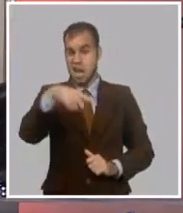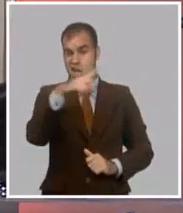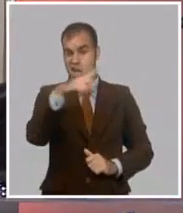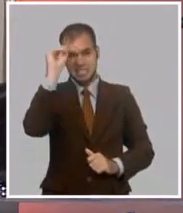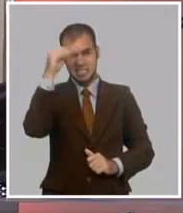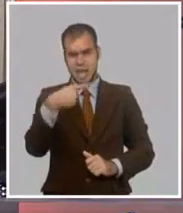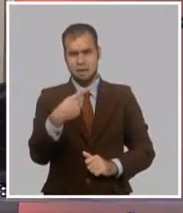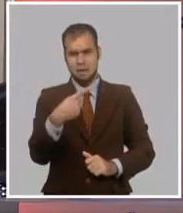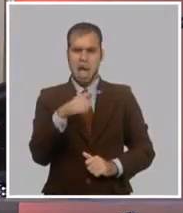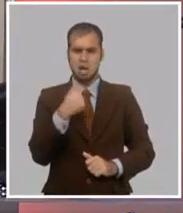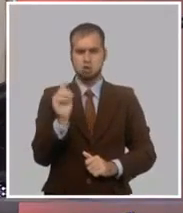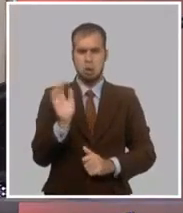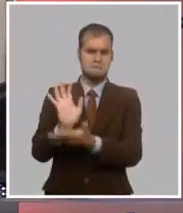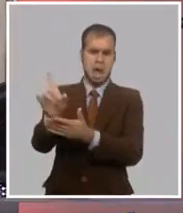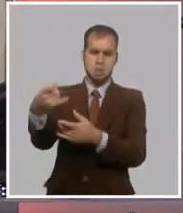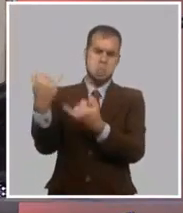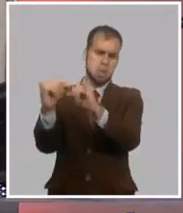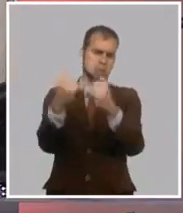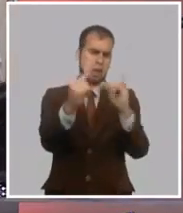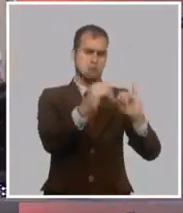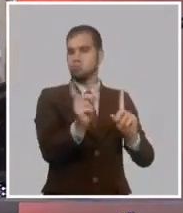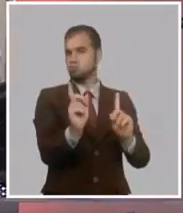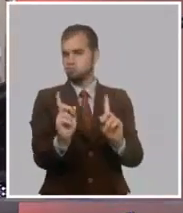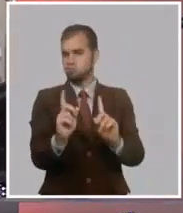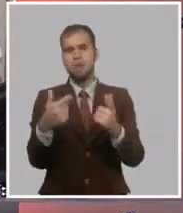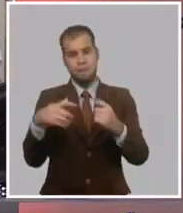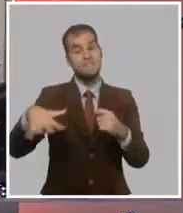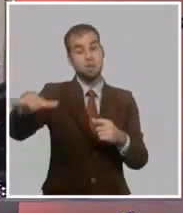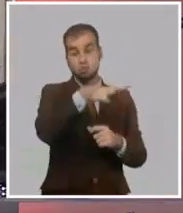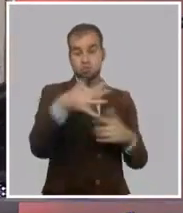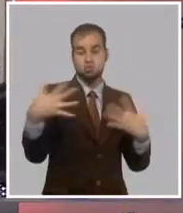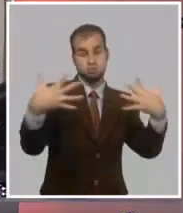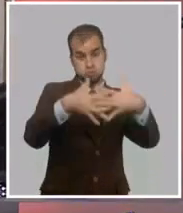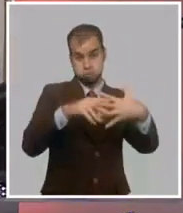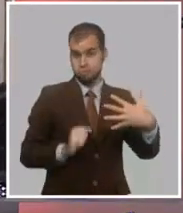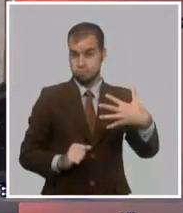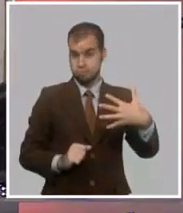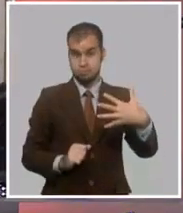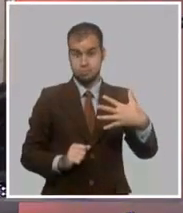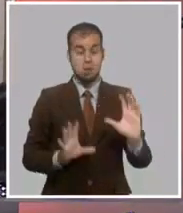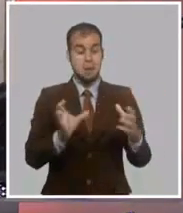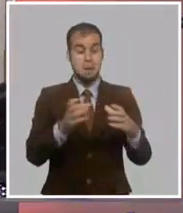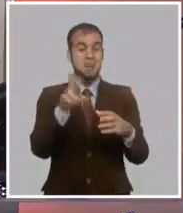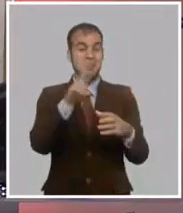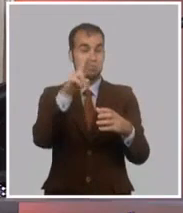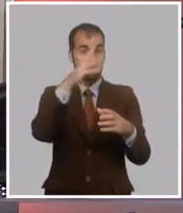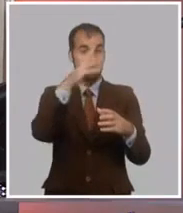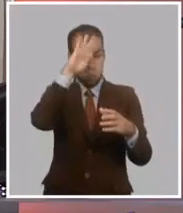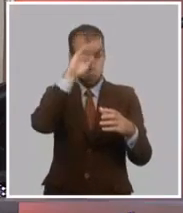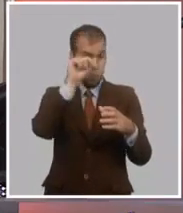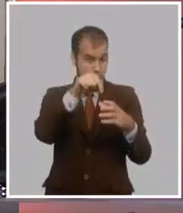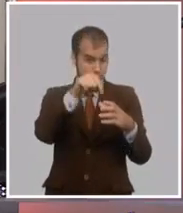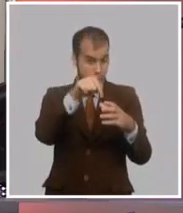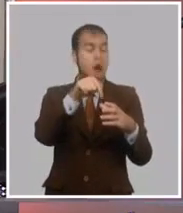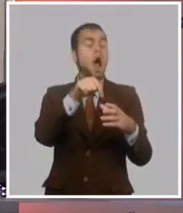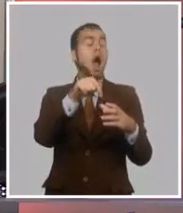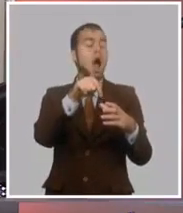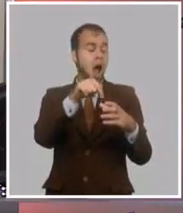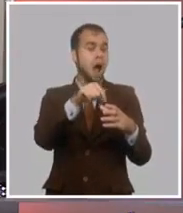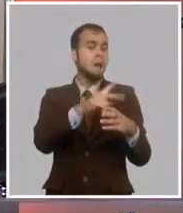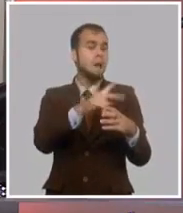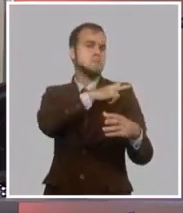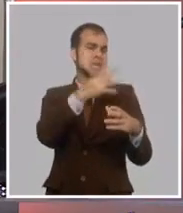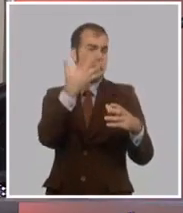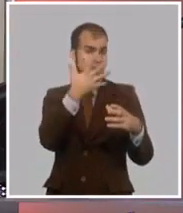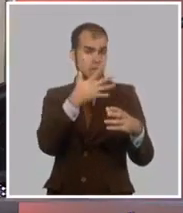estructura burocratizada. Sabemos que Martí, es decir, la dirección del partido eran dos personas, el tesorero y el delegado. Bueno, había gente que